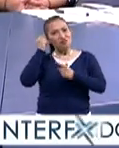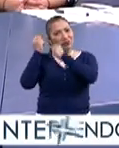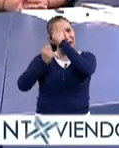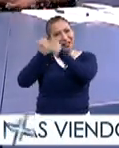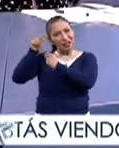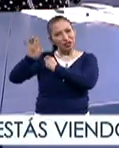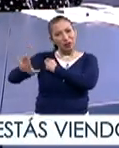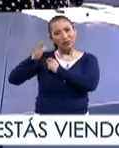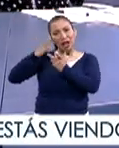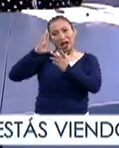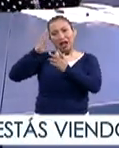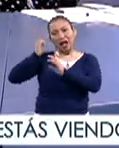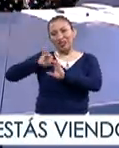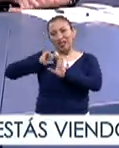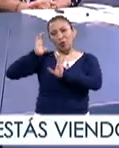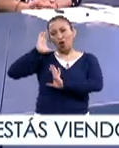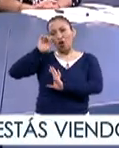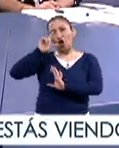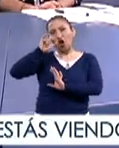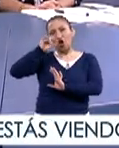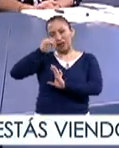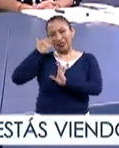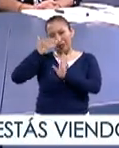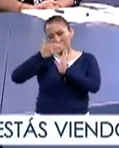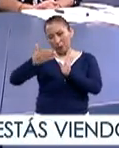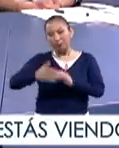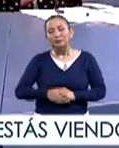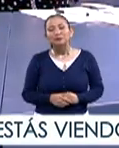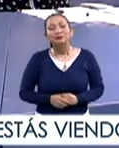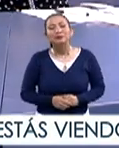tradicionales de la colonia, etcétera.